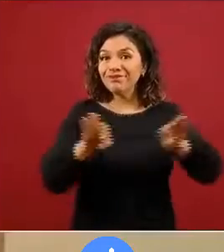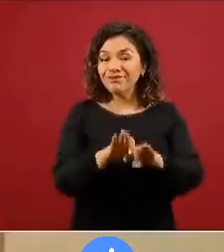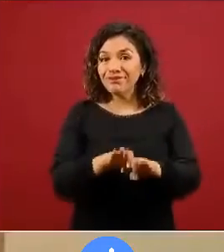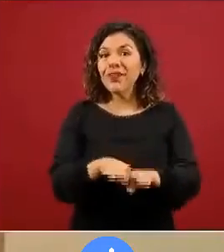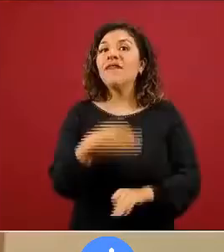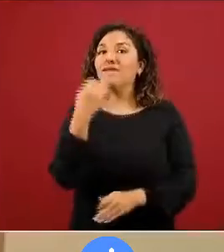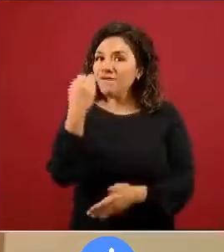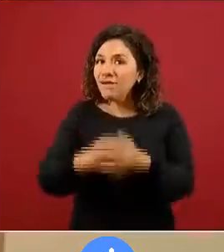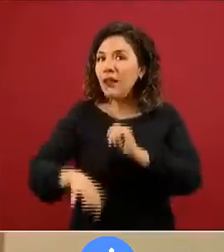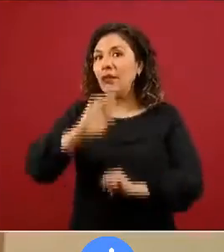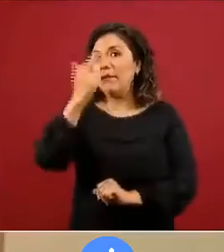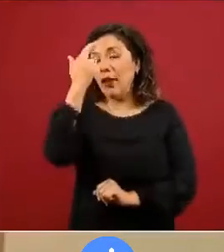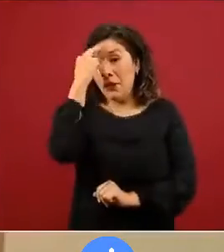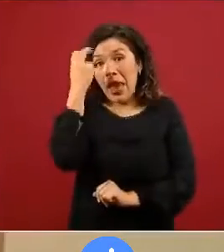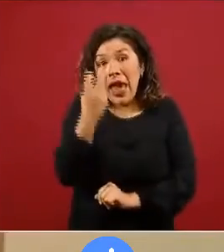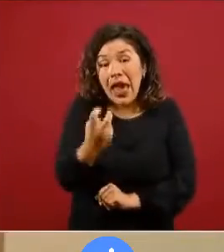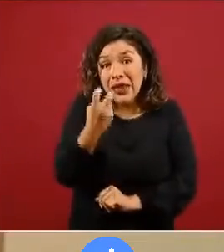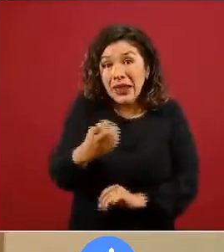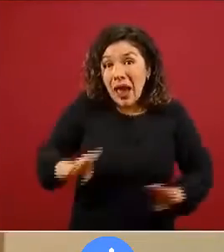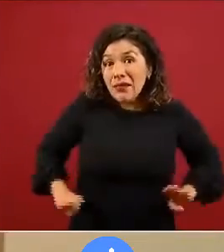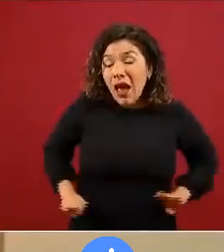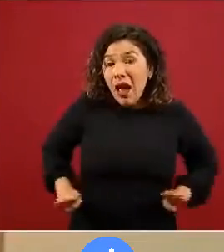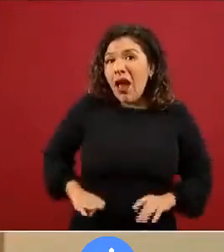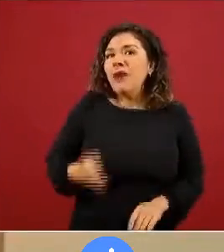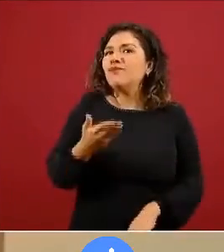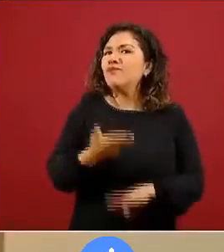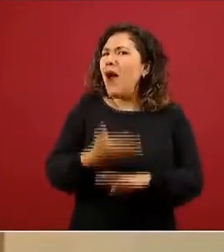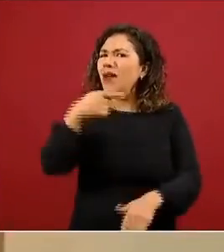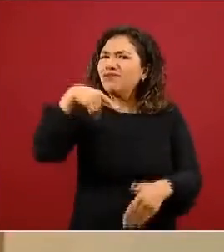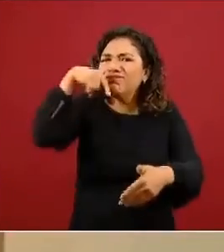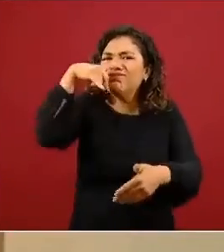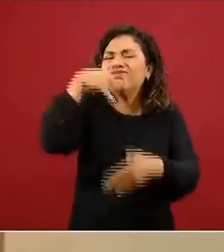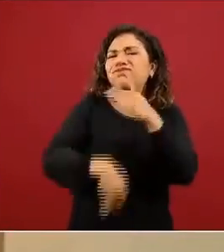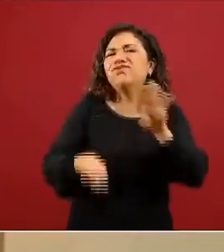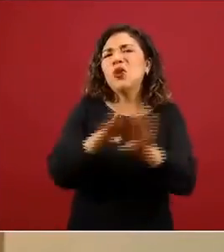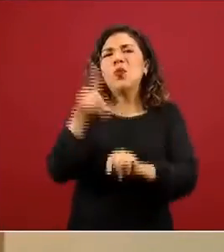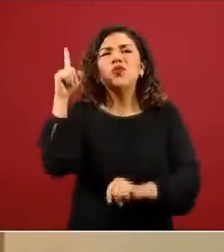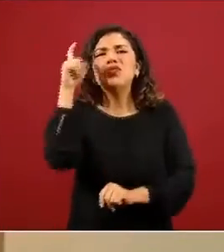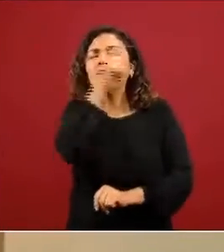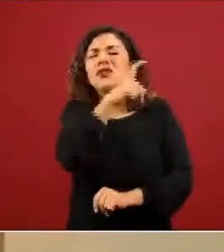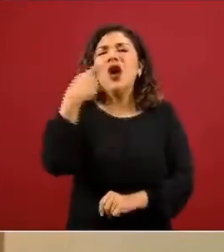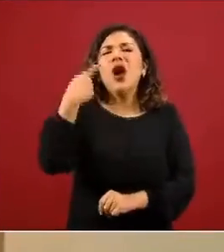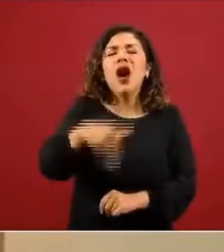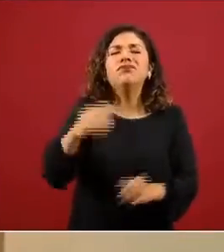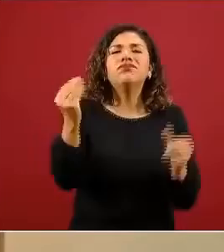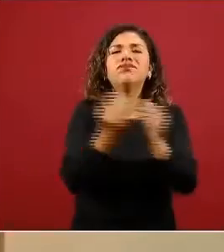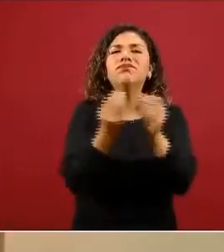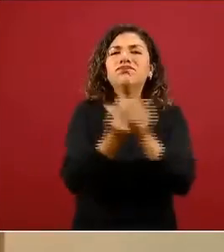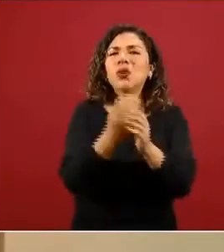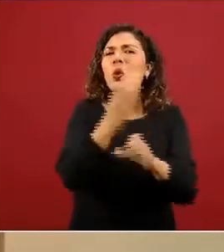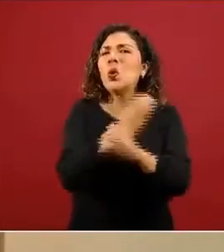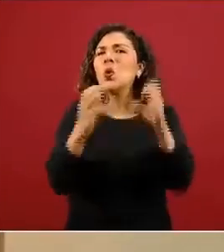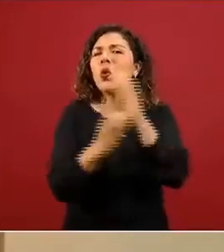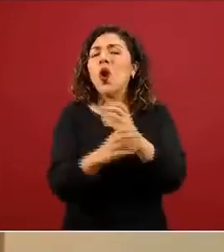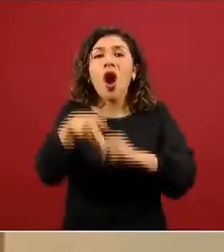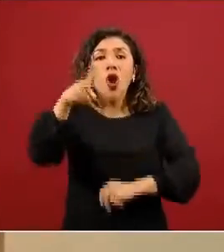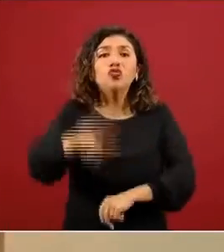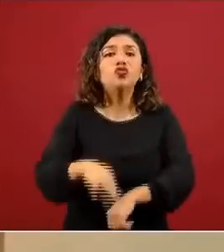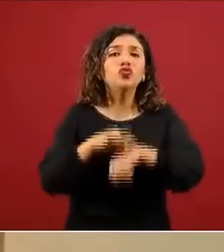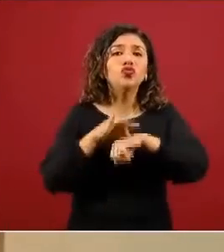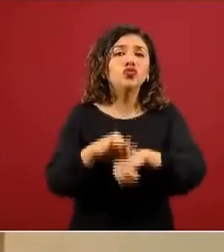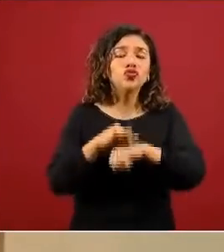que no perdamos de vista que este es un fenómeno muy complejo, es un fenómeno que depende de muchas situaciones de la vida